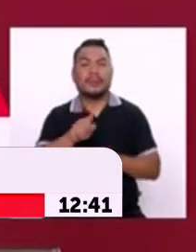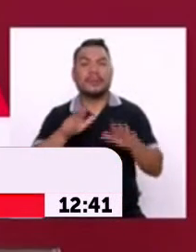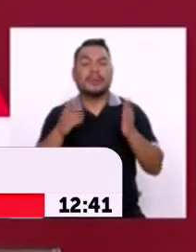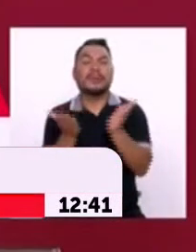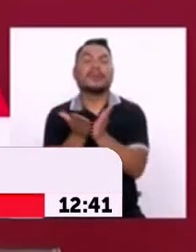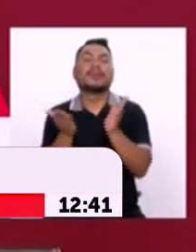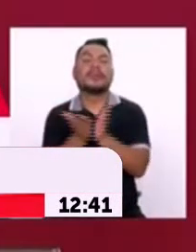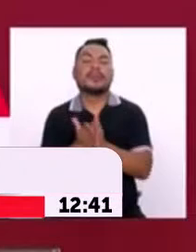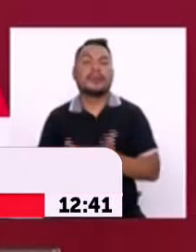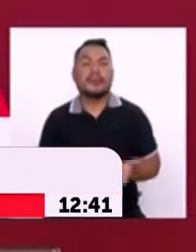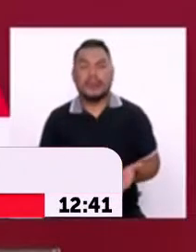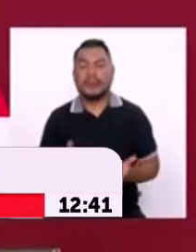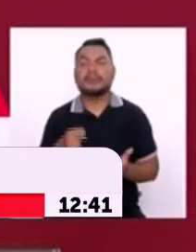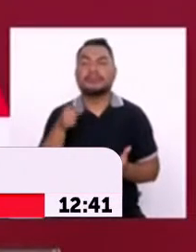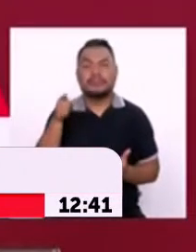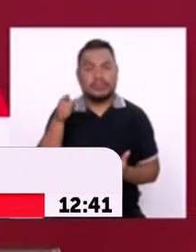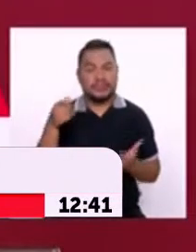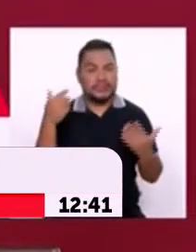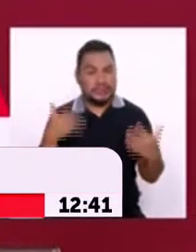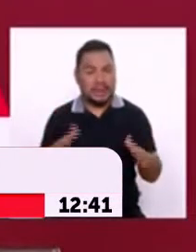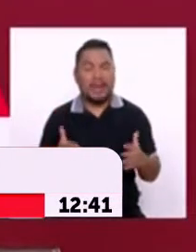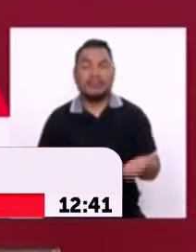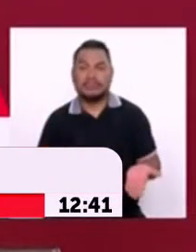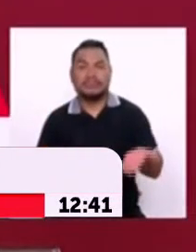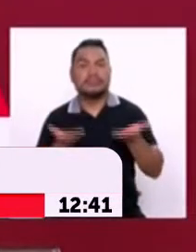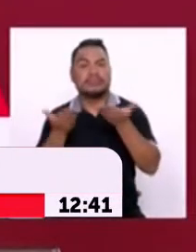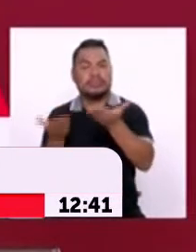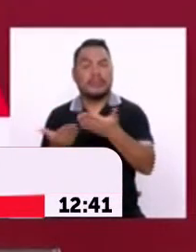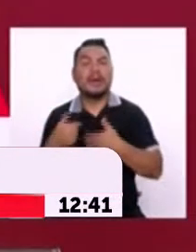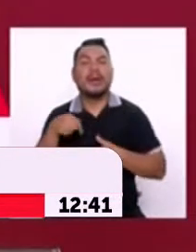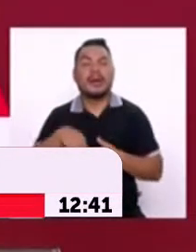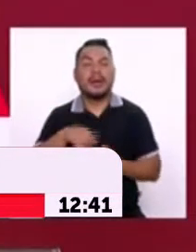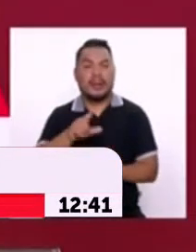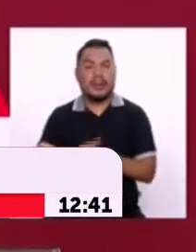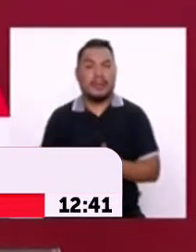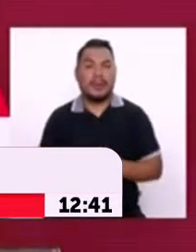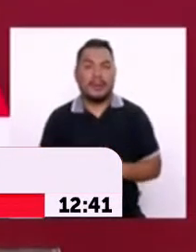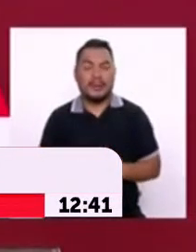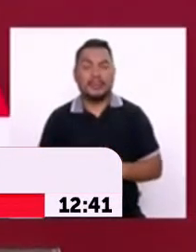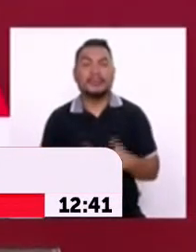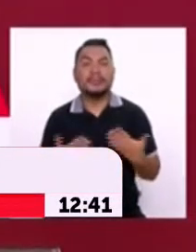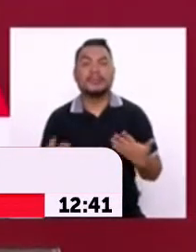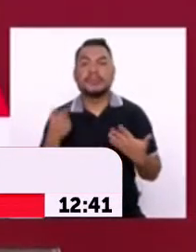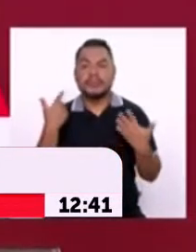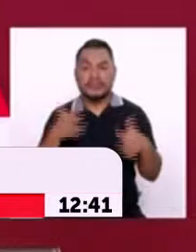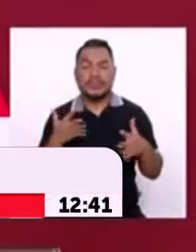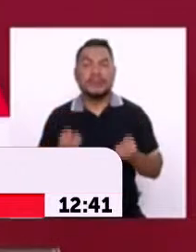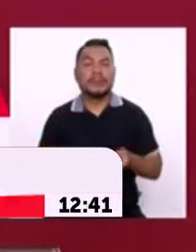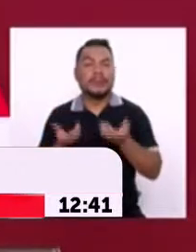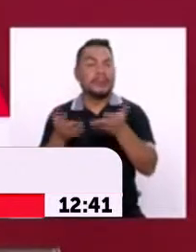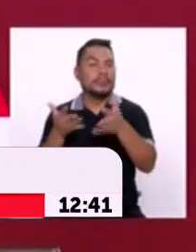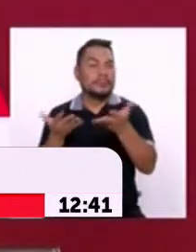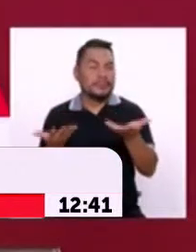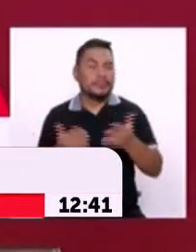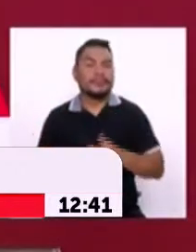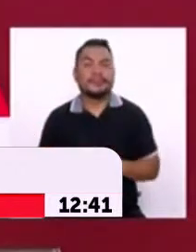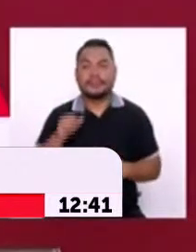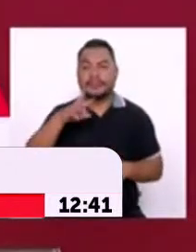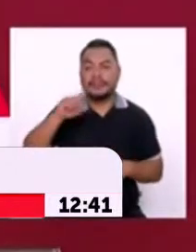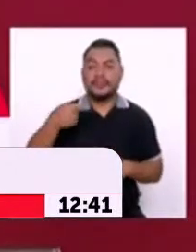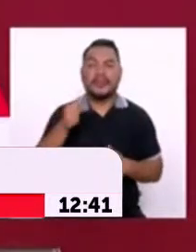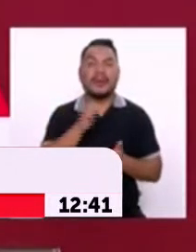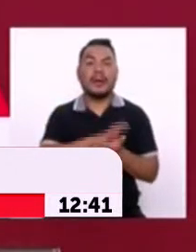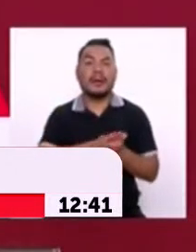18 escuelas de contingencia han sido entregadas en Lima Metropolitana. Se han otorgado